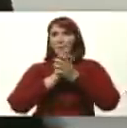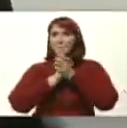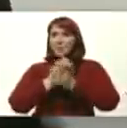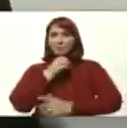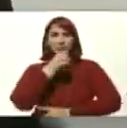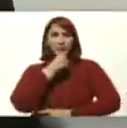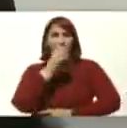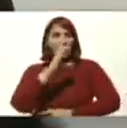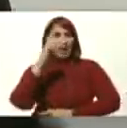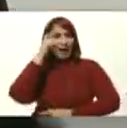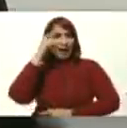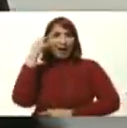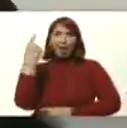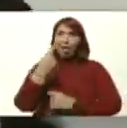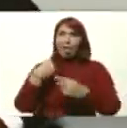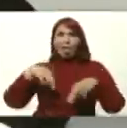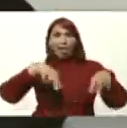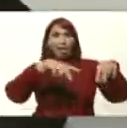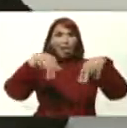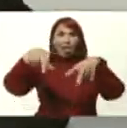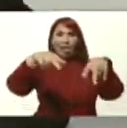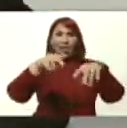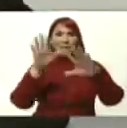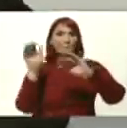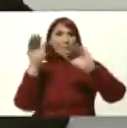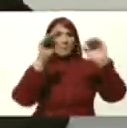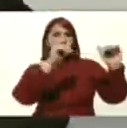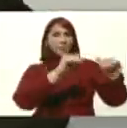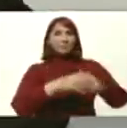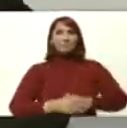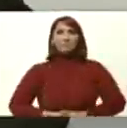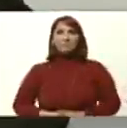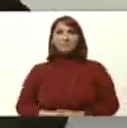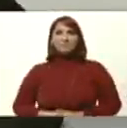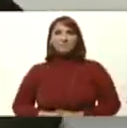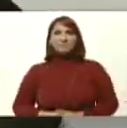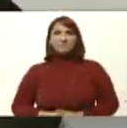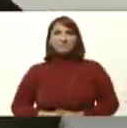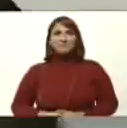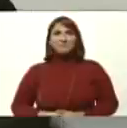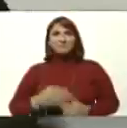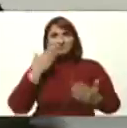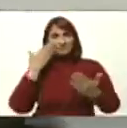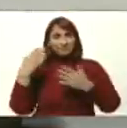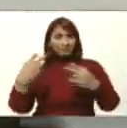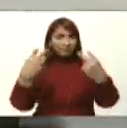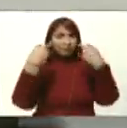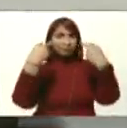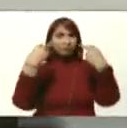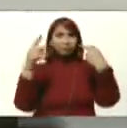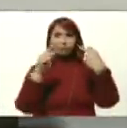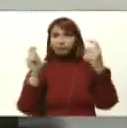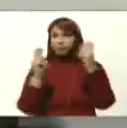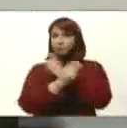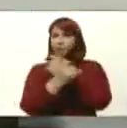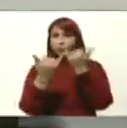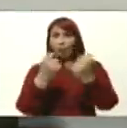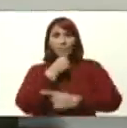Carlos Arellán, que ya está dando vuelta por ahí, vamos a despedir esta transmisión. Usted que me está sintonizando, no cambie de canal, que